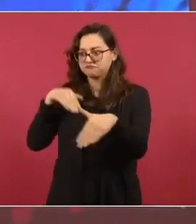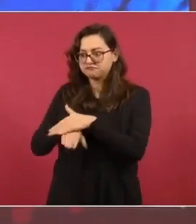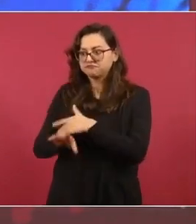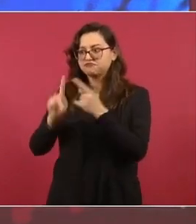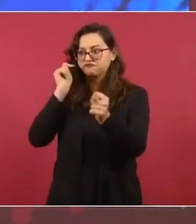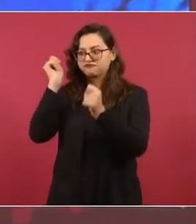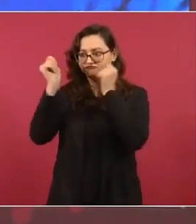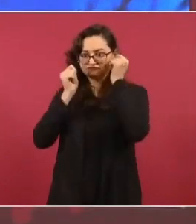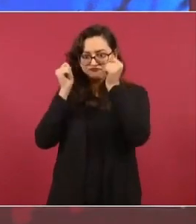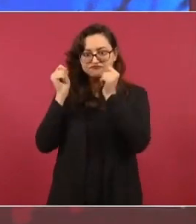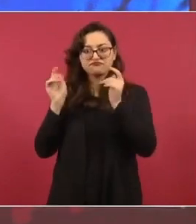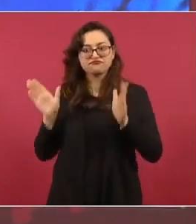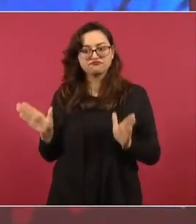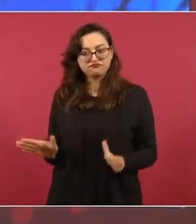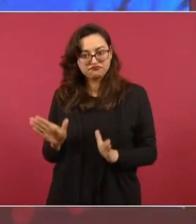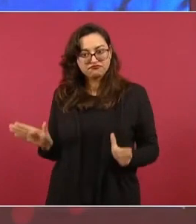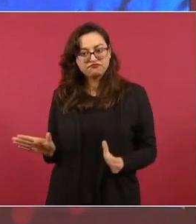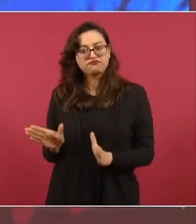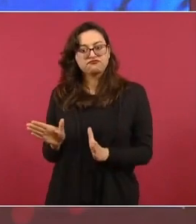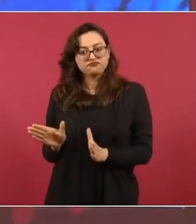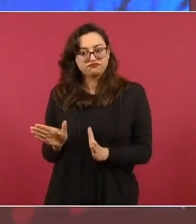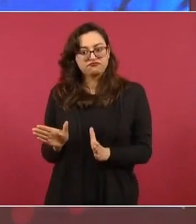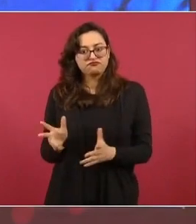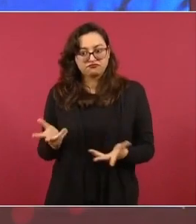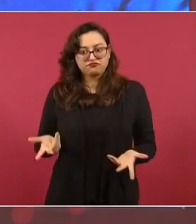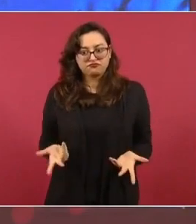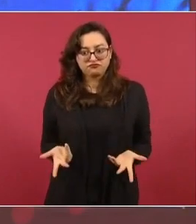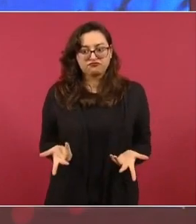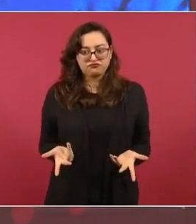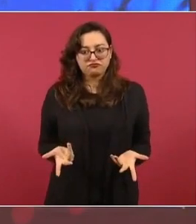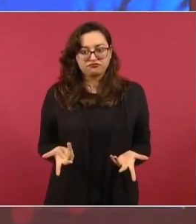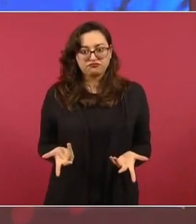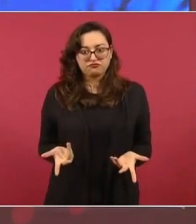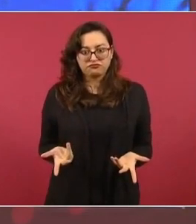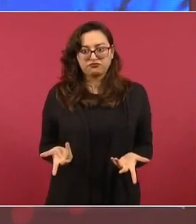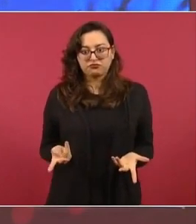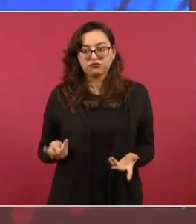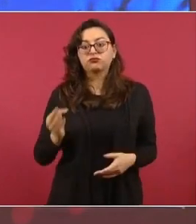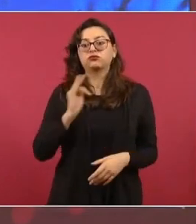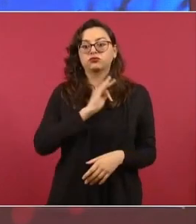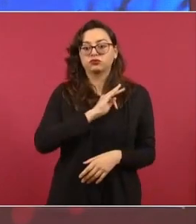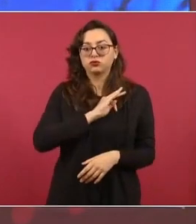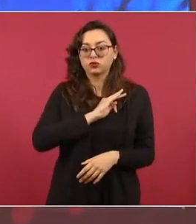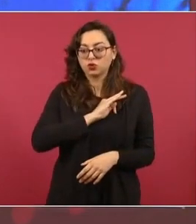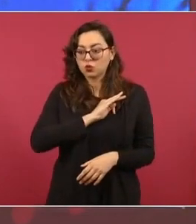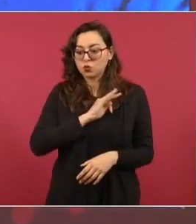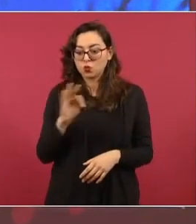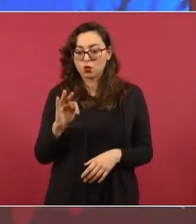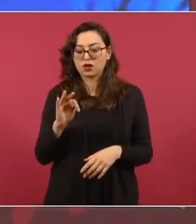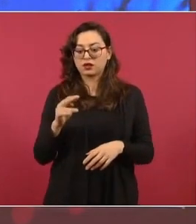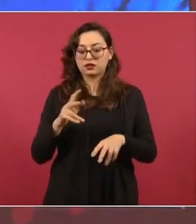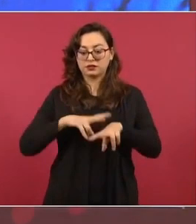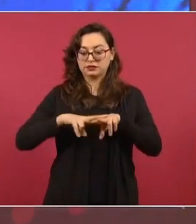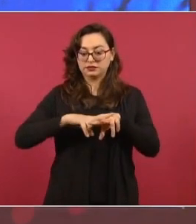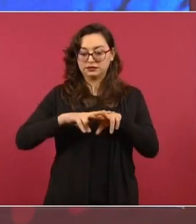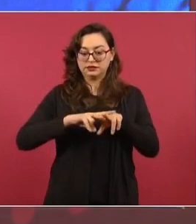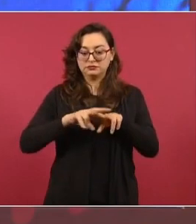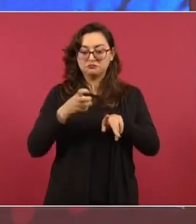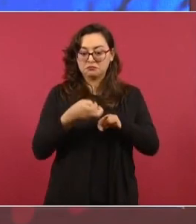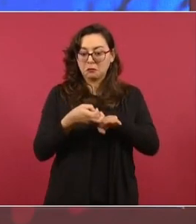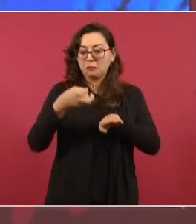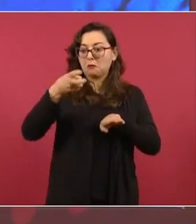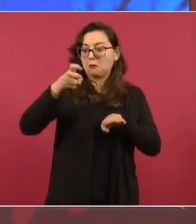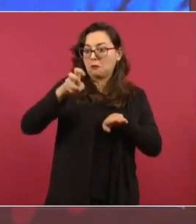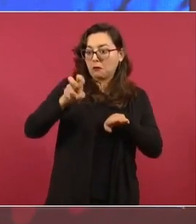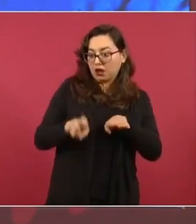y luego ellos podían hacer un sendero cuidando, porque es zona de reserva,